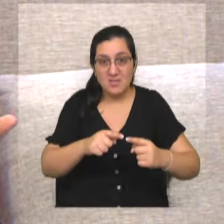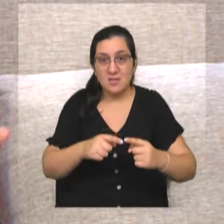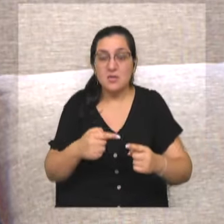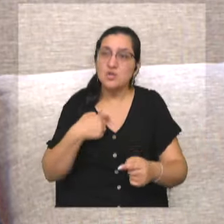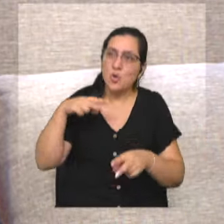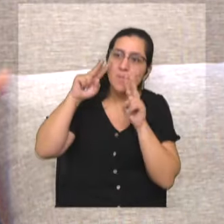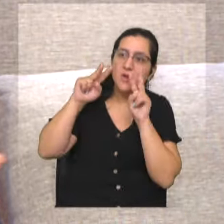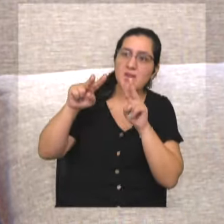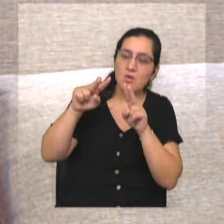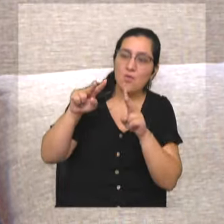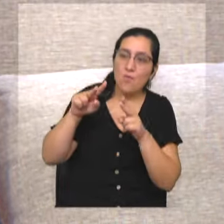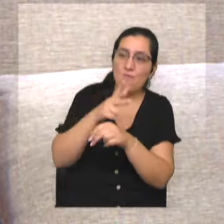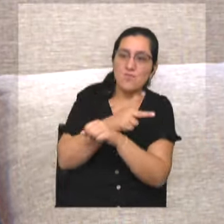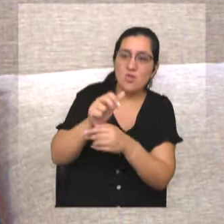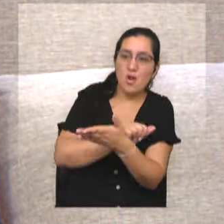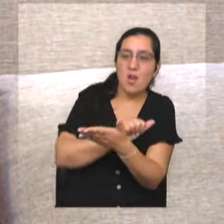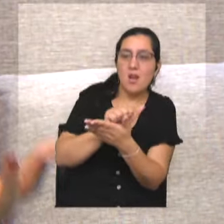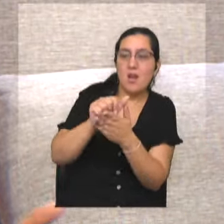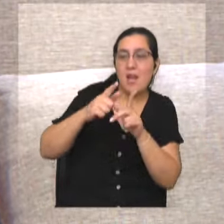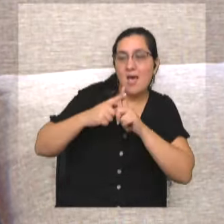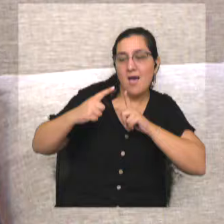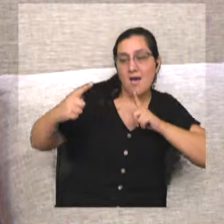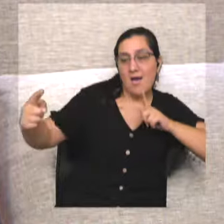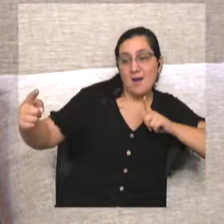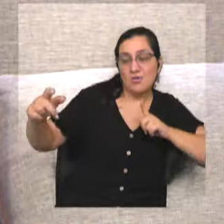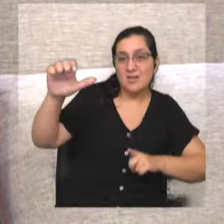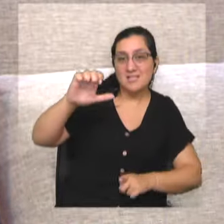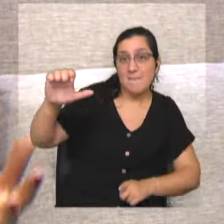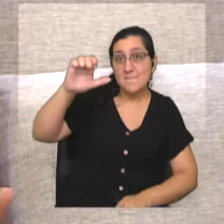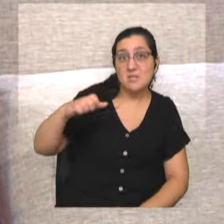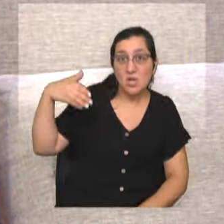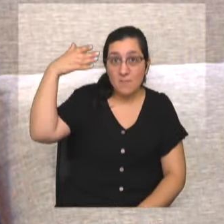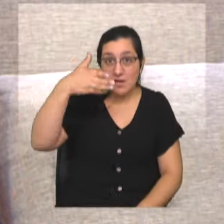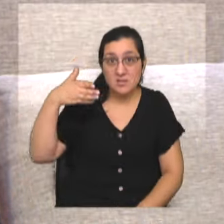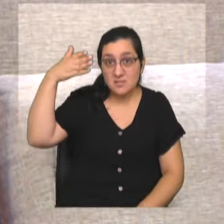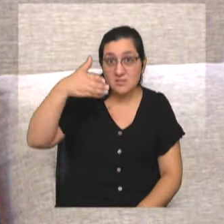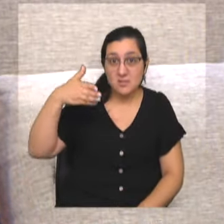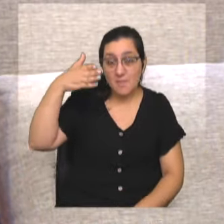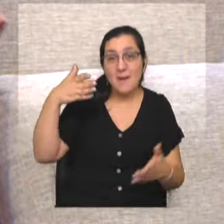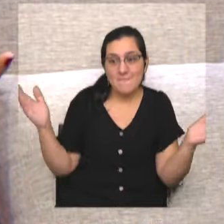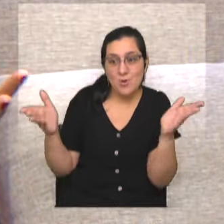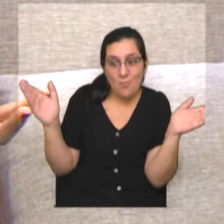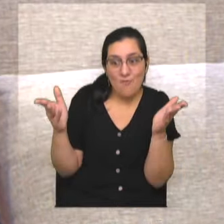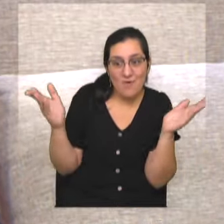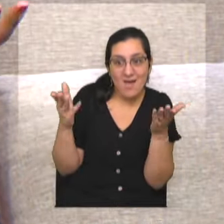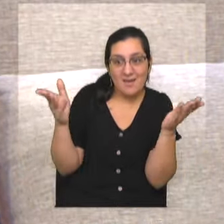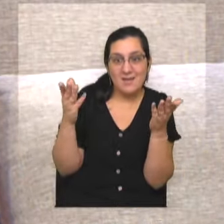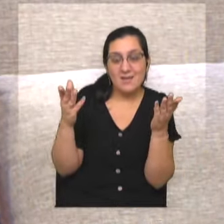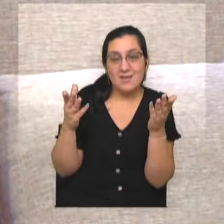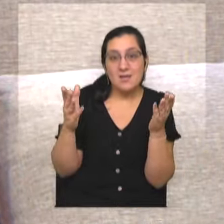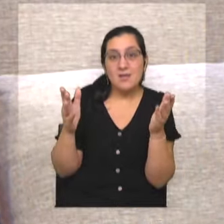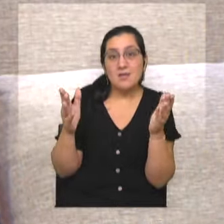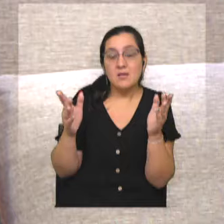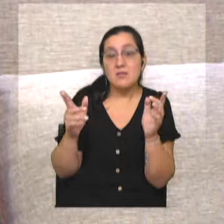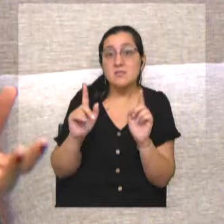yo miré un video larguísimo de las empresas, las enormes empresas que participaron en esto para promoverlo, y en ningún lugar, si no